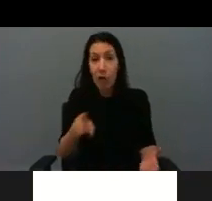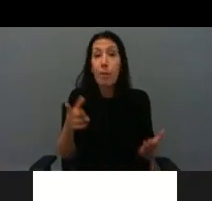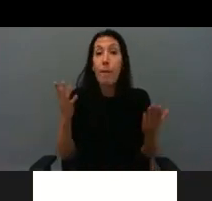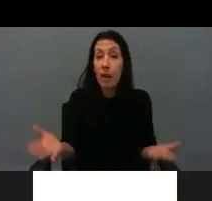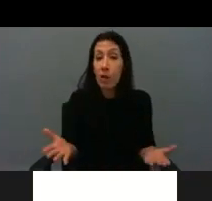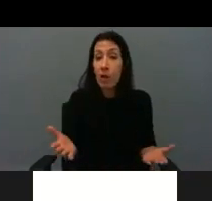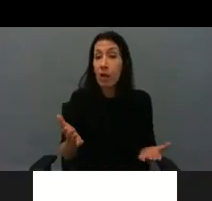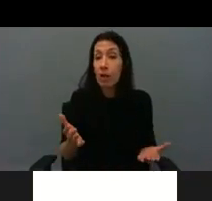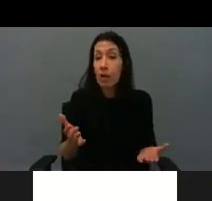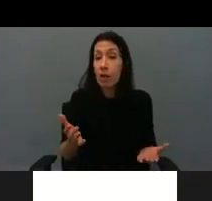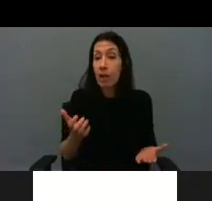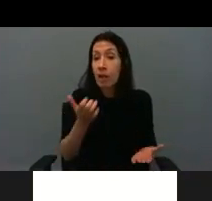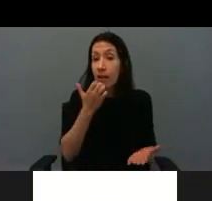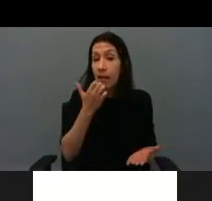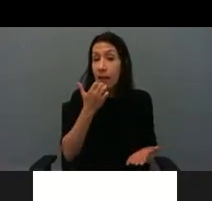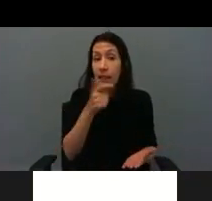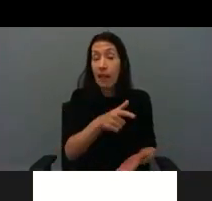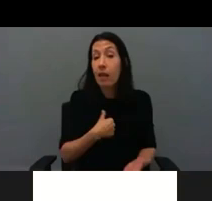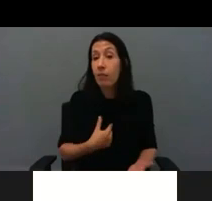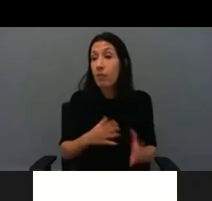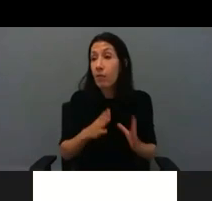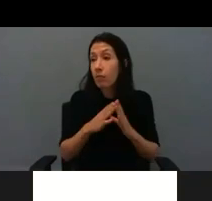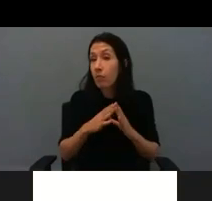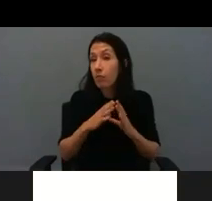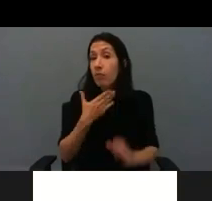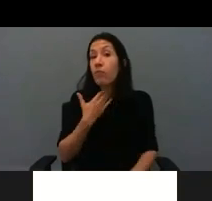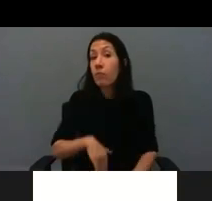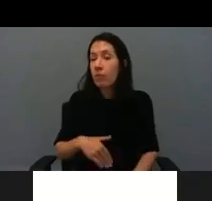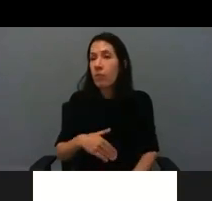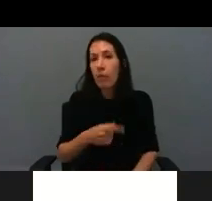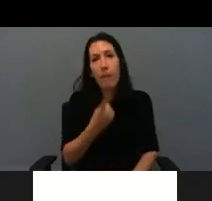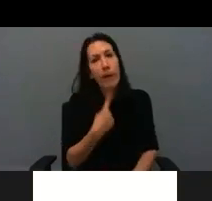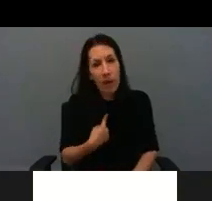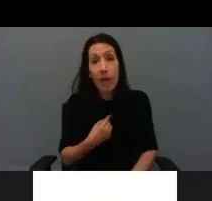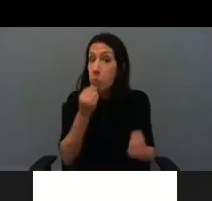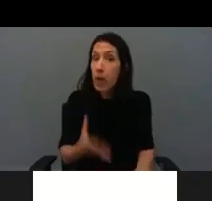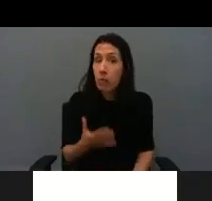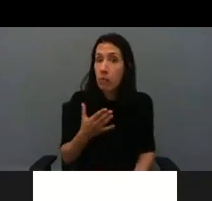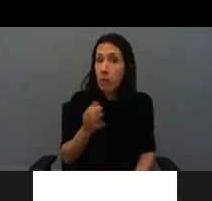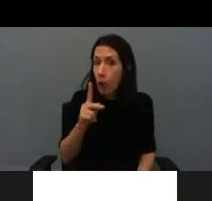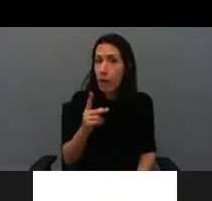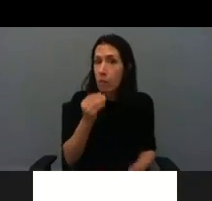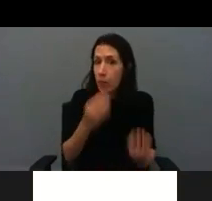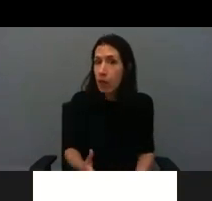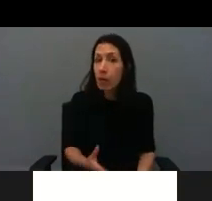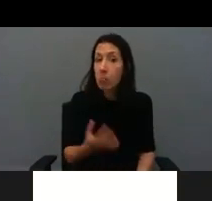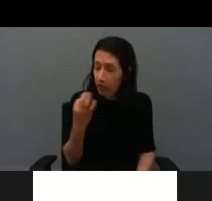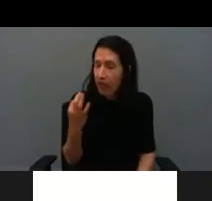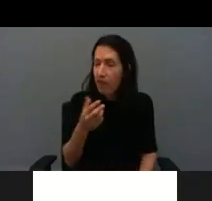si la señora no tiene ganas, pues lo manifiesta y está bien, y es lo que tiene que